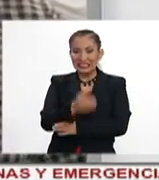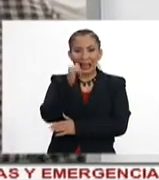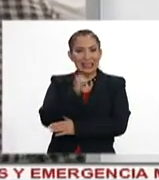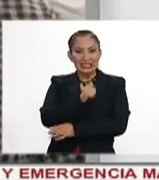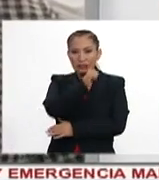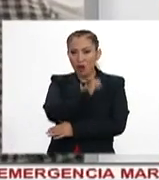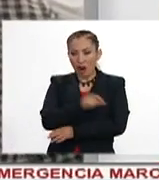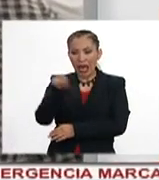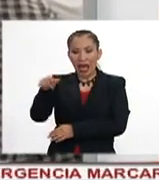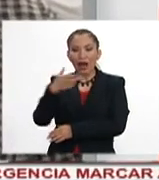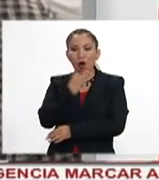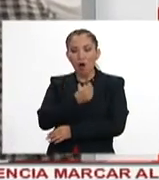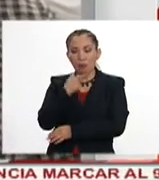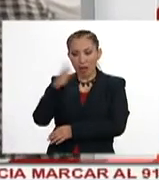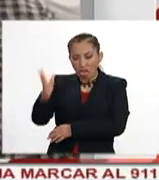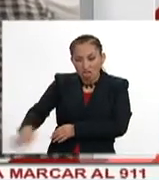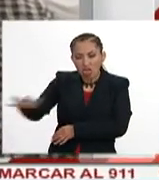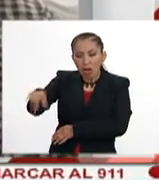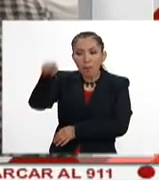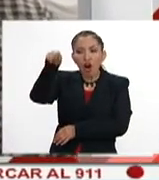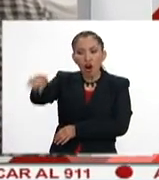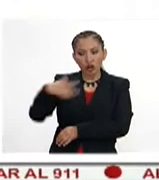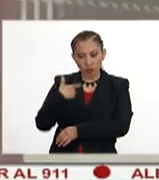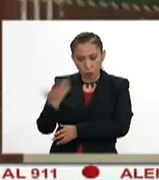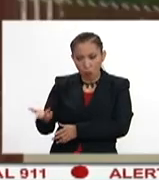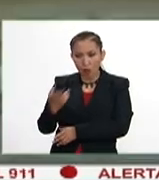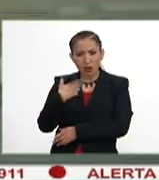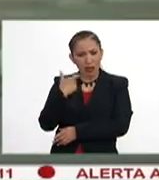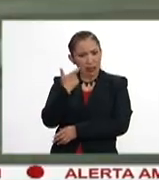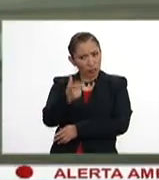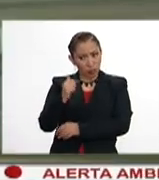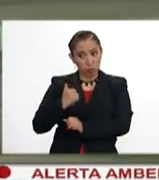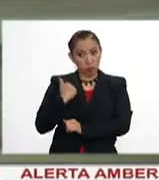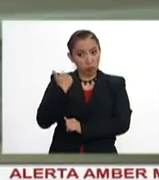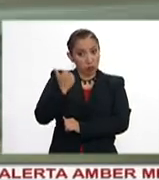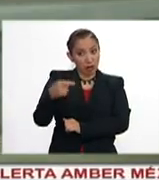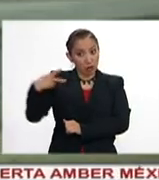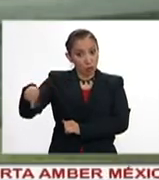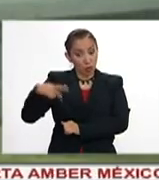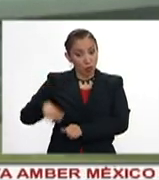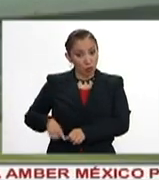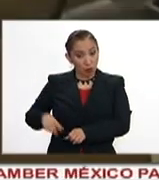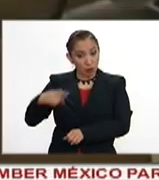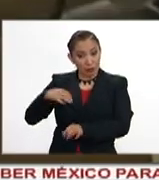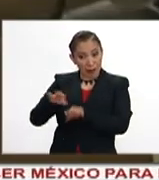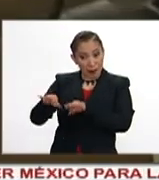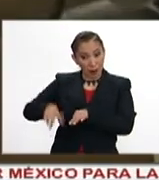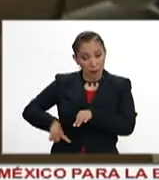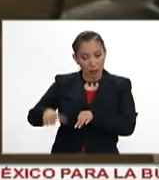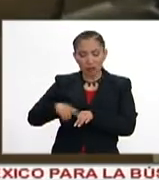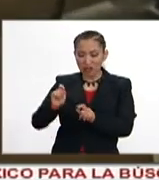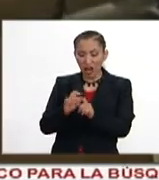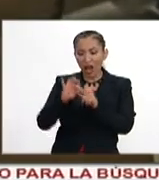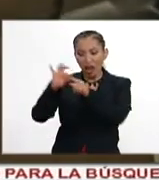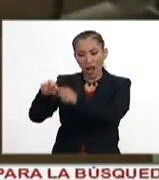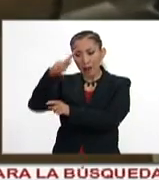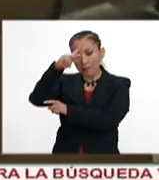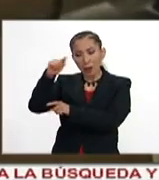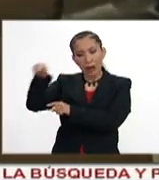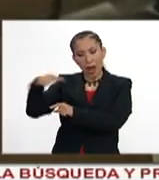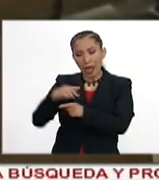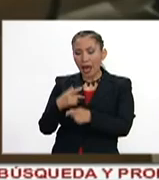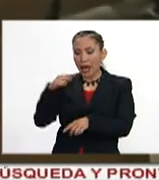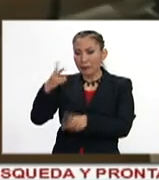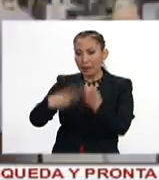Arizona. Al exfuncionario se le buscaba por el delito de uso indebido de atribuciones y facultades. Ya fue entregado a las autoridades mexicanas para